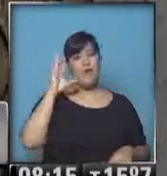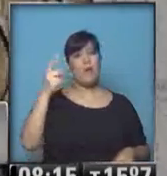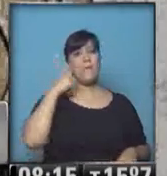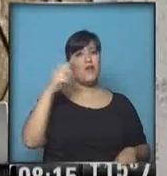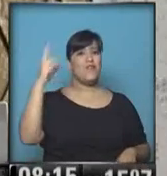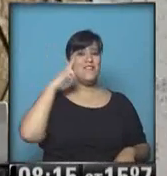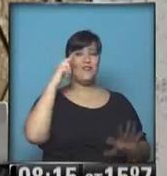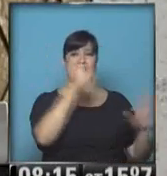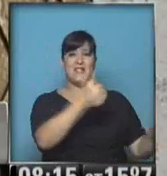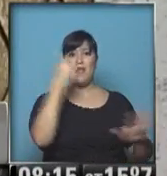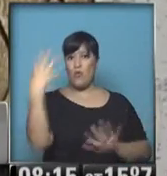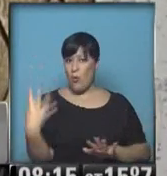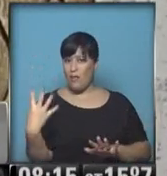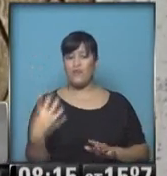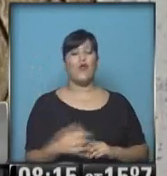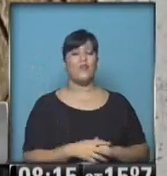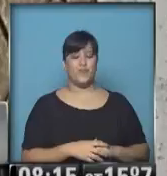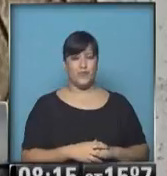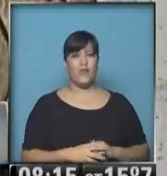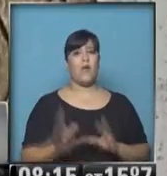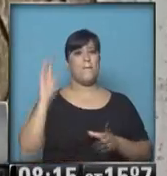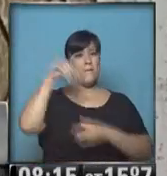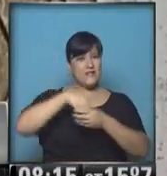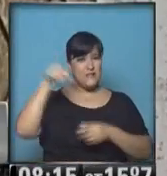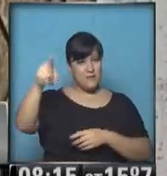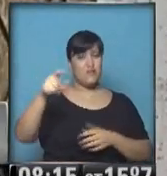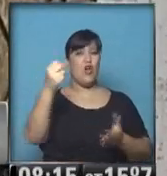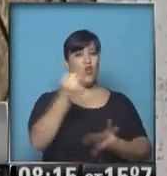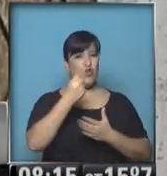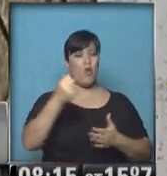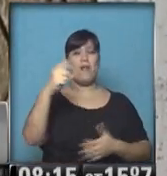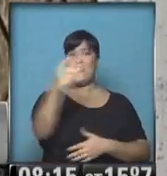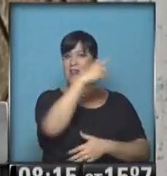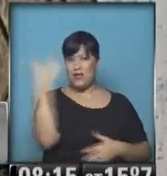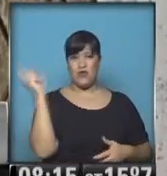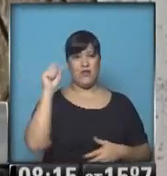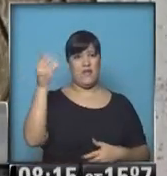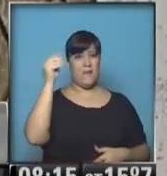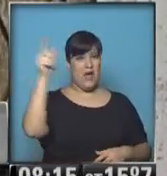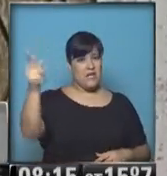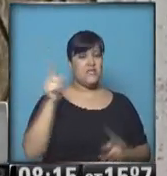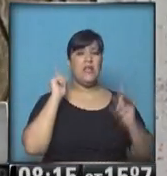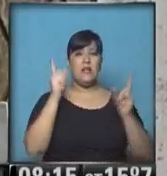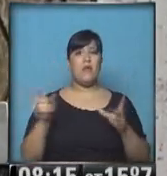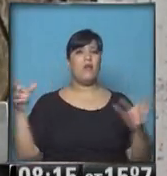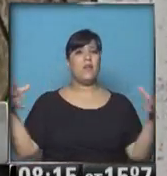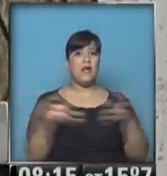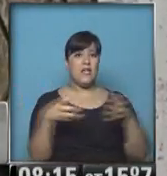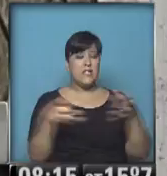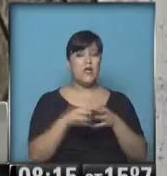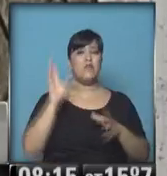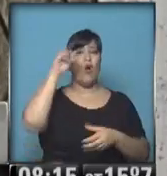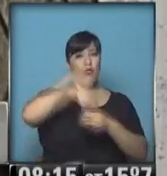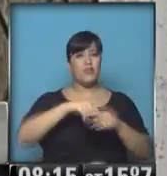1964 con aquellas participaciones en la copa de las naciones en brasil integró el equipo titular que